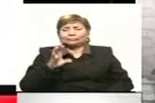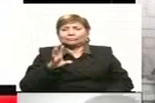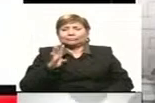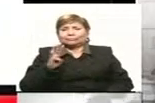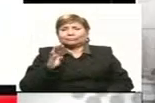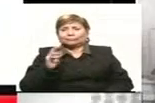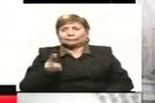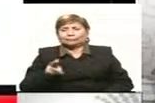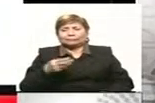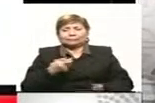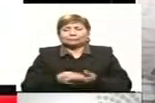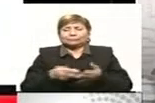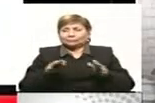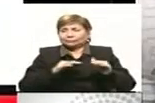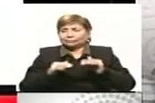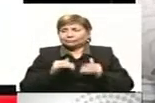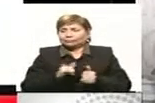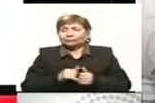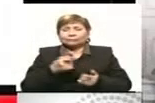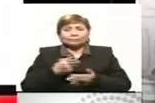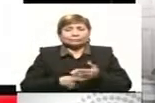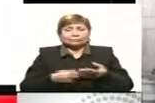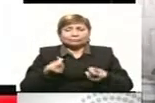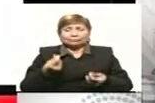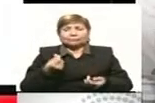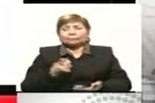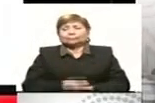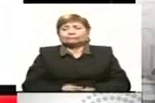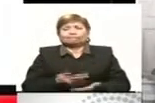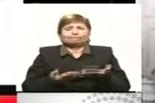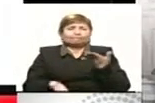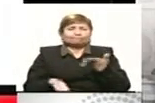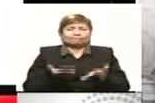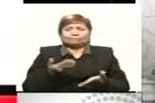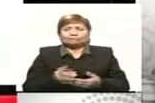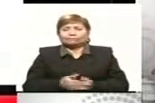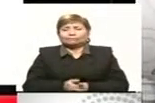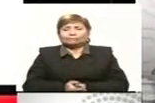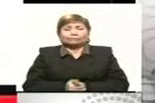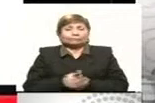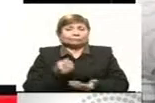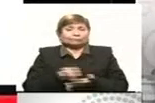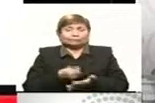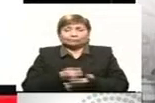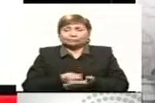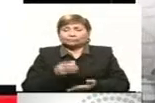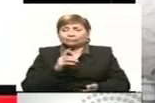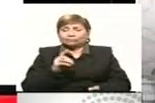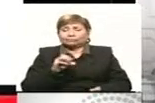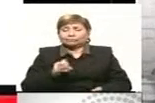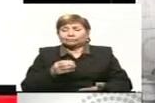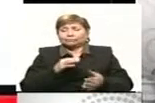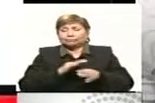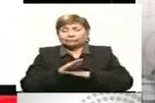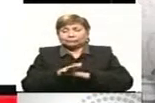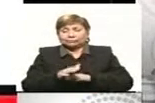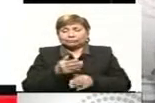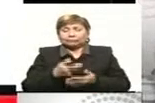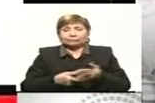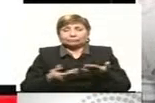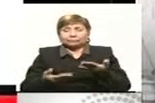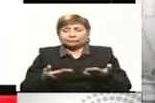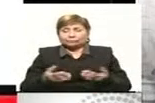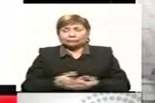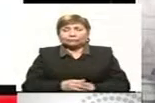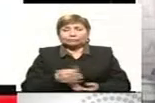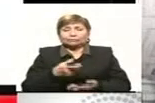8.582 de reserva de contingencia. Es decir, son dinero que, algo así como que, bueno, o vamos a pagar la deuda o los vamos a transferir en el caso de la